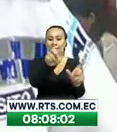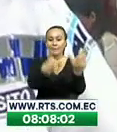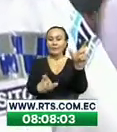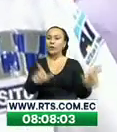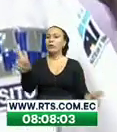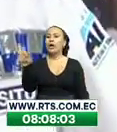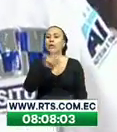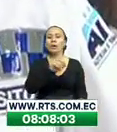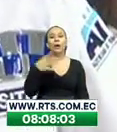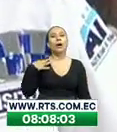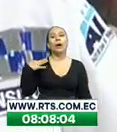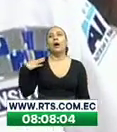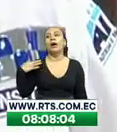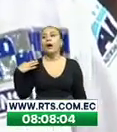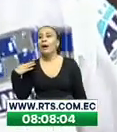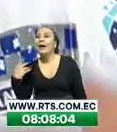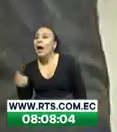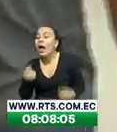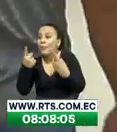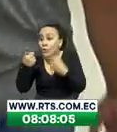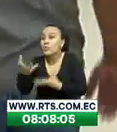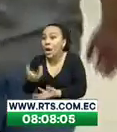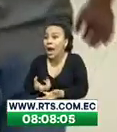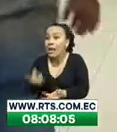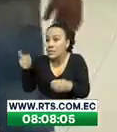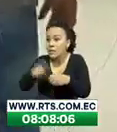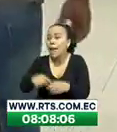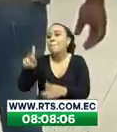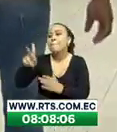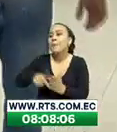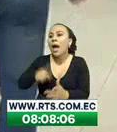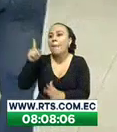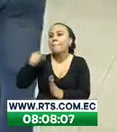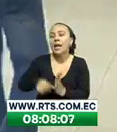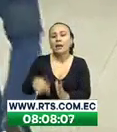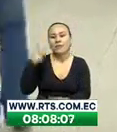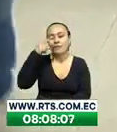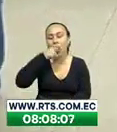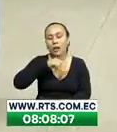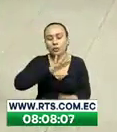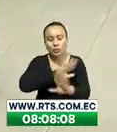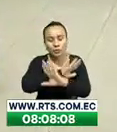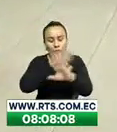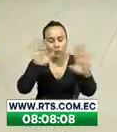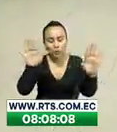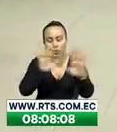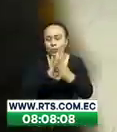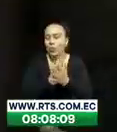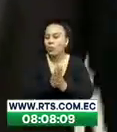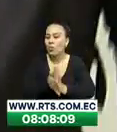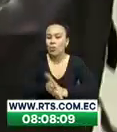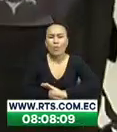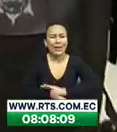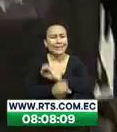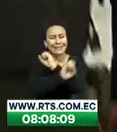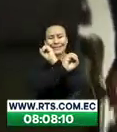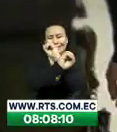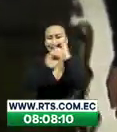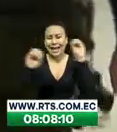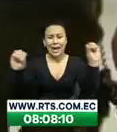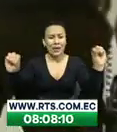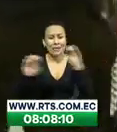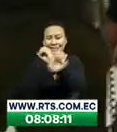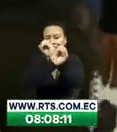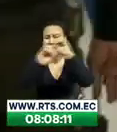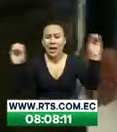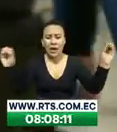deje impresionar de nadie, porque en la realidad no hay intermediarios. Para nada el ATM.